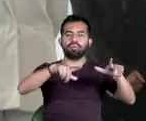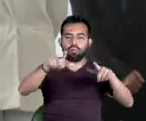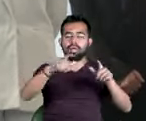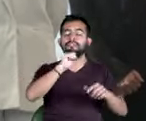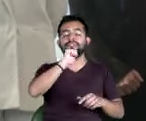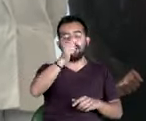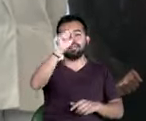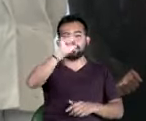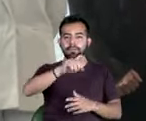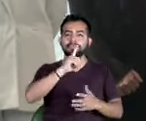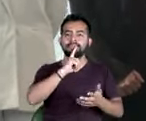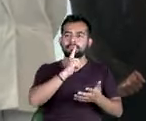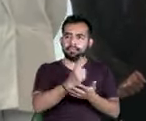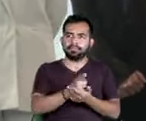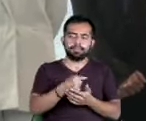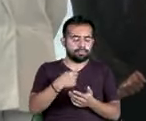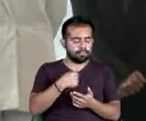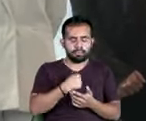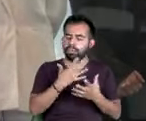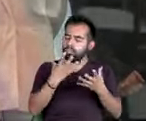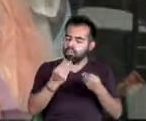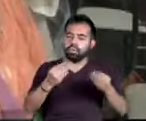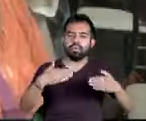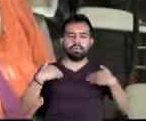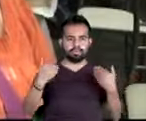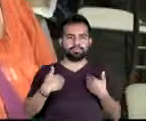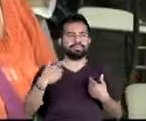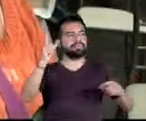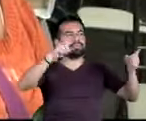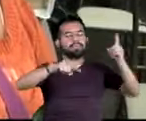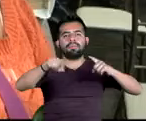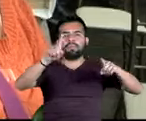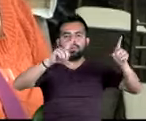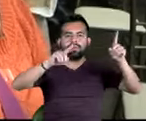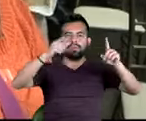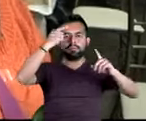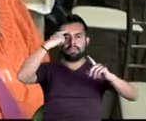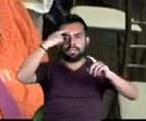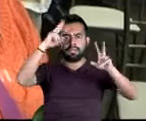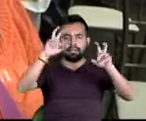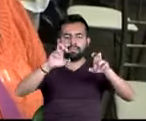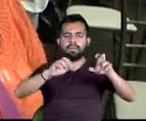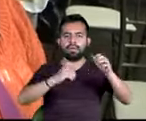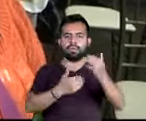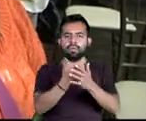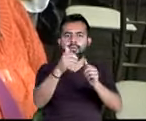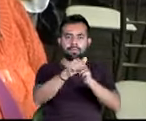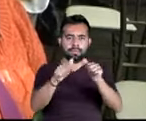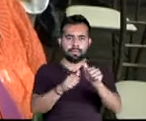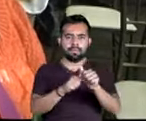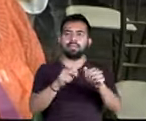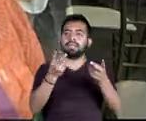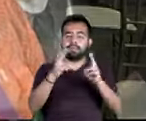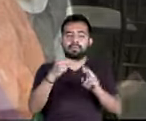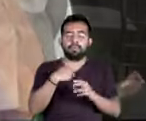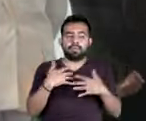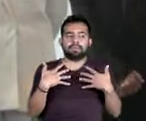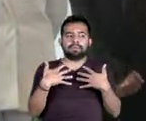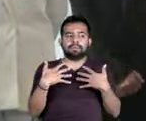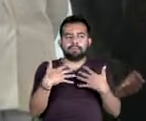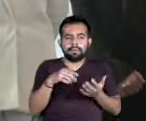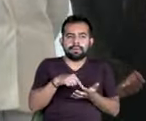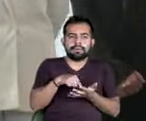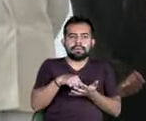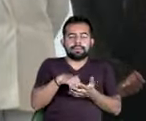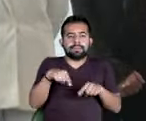además también hay una, y yo estoy muy contento con la expectativa que se ha planteado sobre la nueva administración de la ciudad. También estoy nervioso, porque esa administración